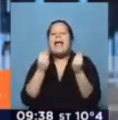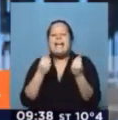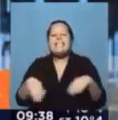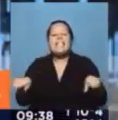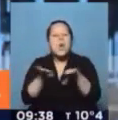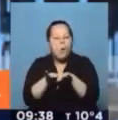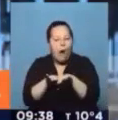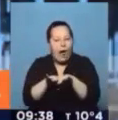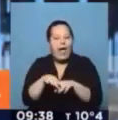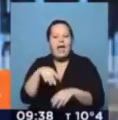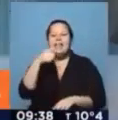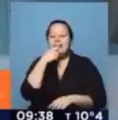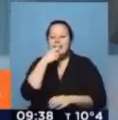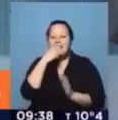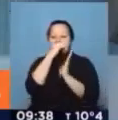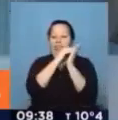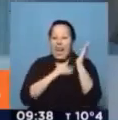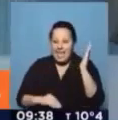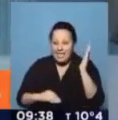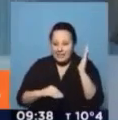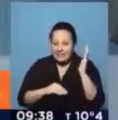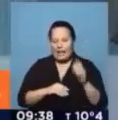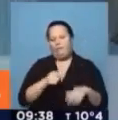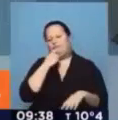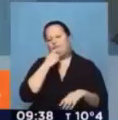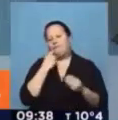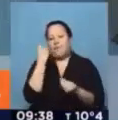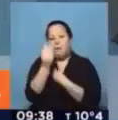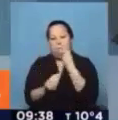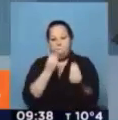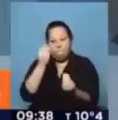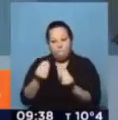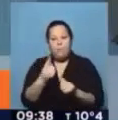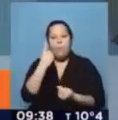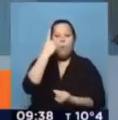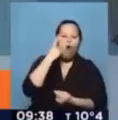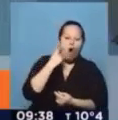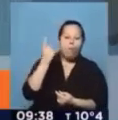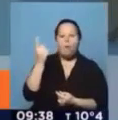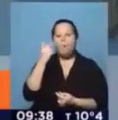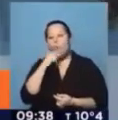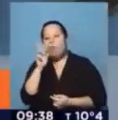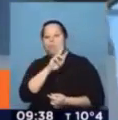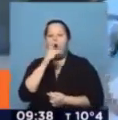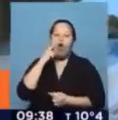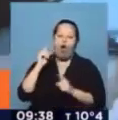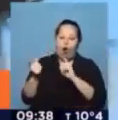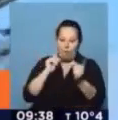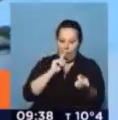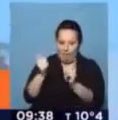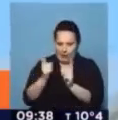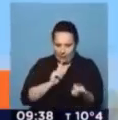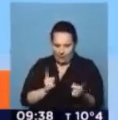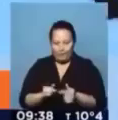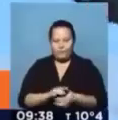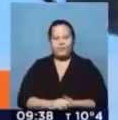claro, que cuando se elabora la lista de los candidatos es un hombre y una mujer, y o una mujer y un